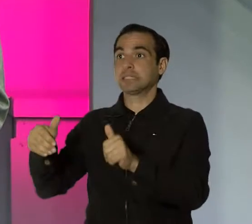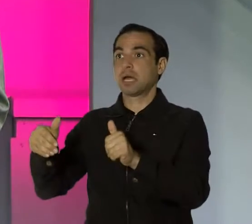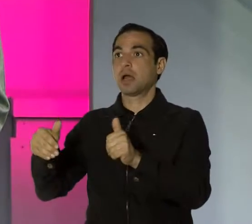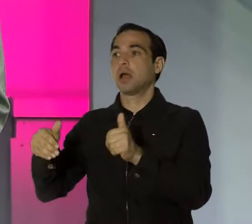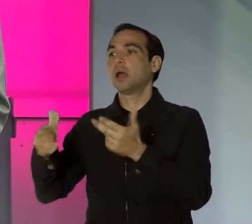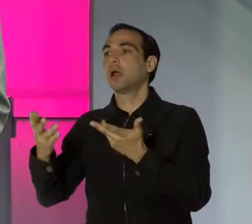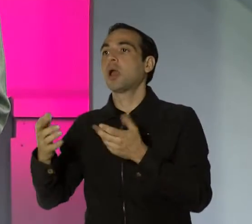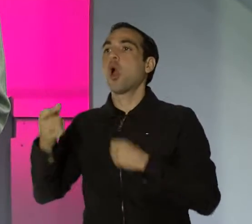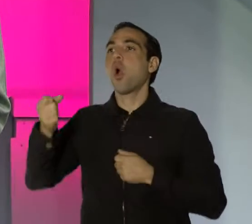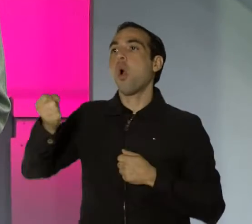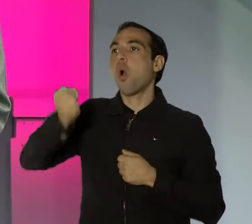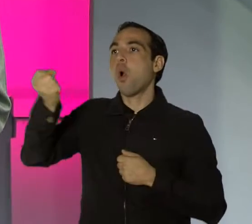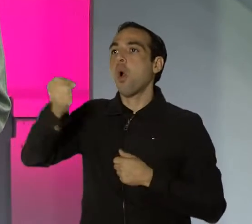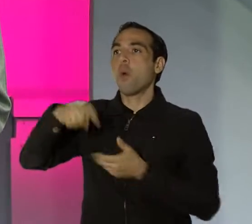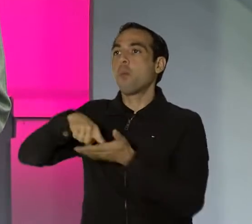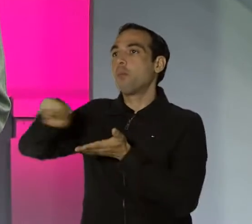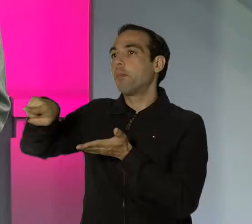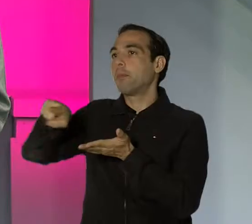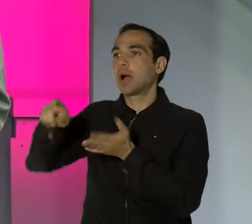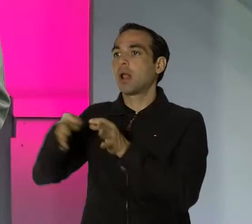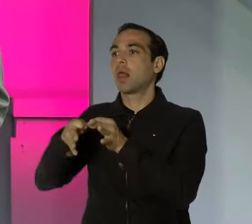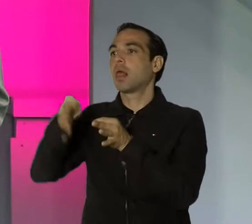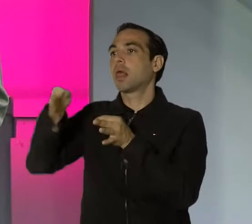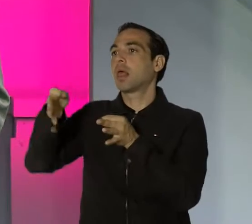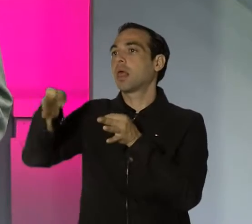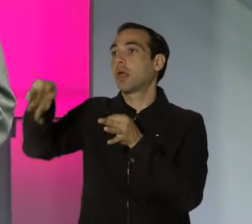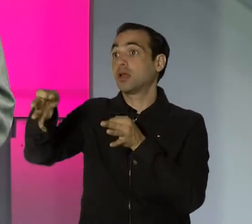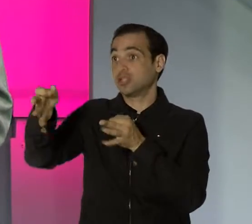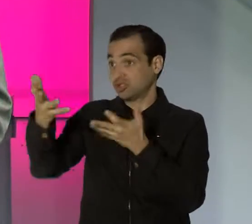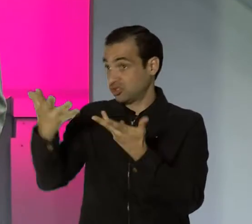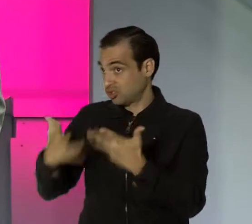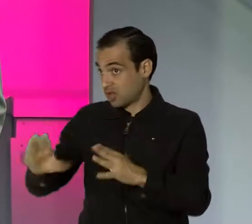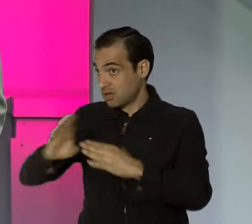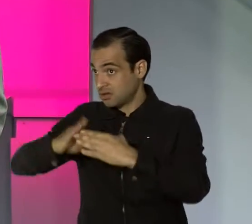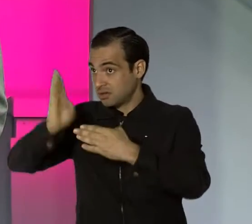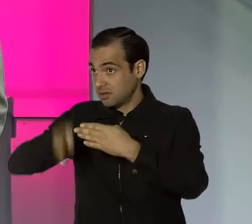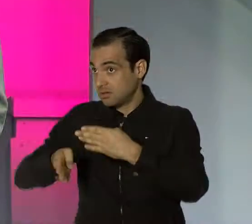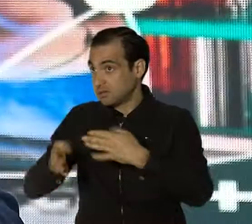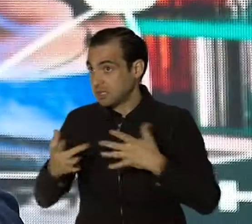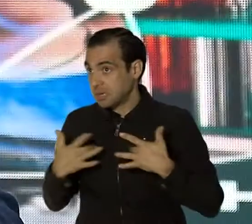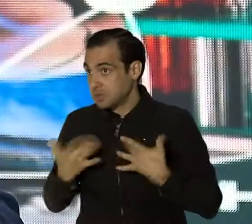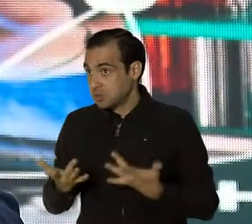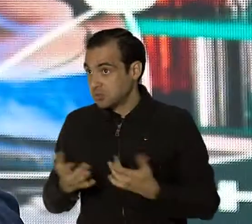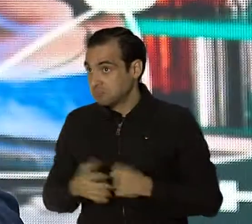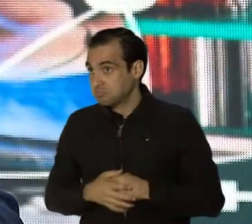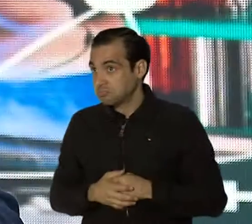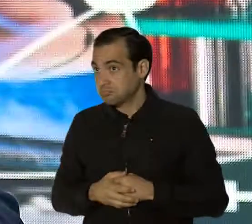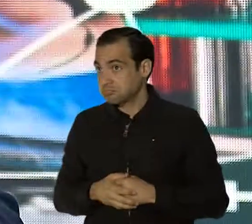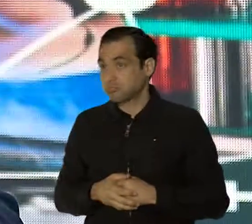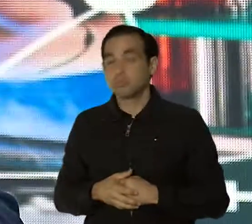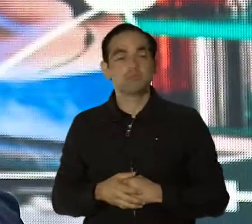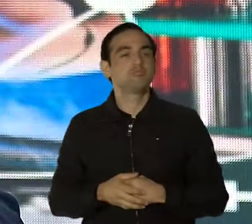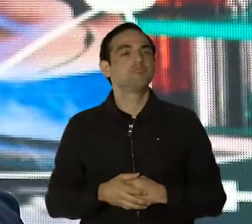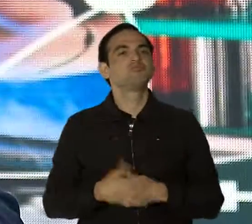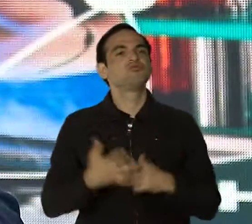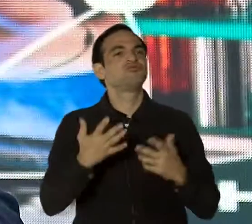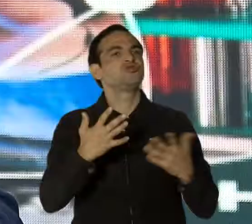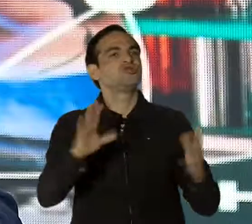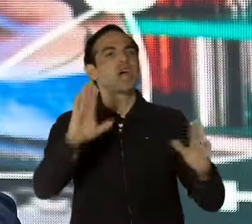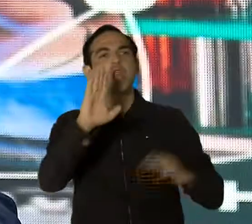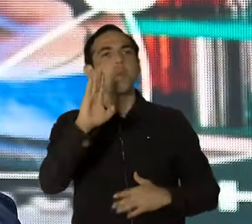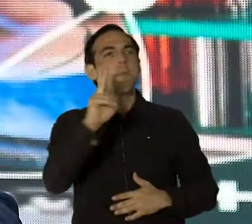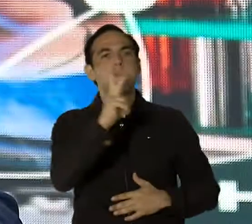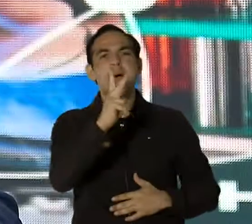que pudiese significar también de hipotecas, una vez finalizado esta moratoria. Mira, yo creo que la banca está bien preparada y hay